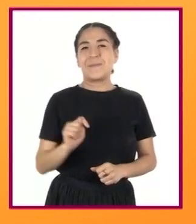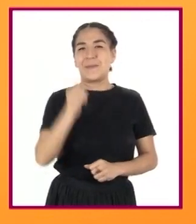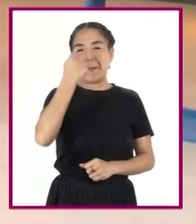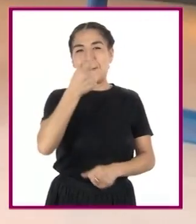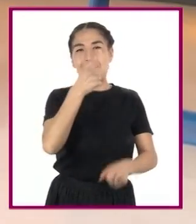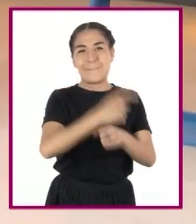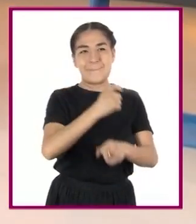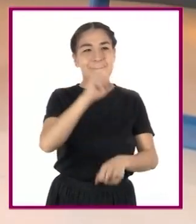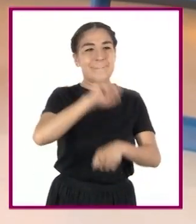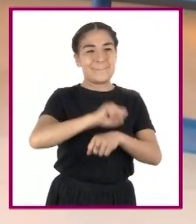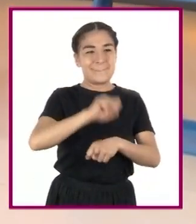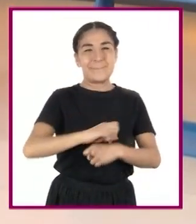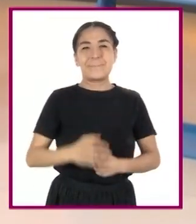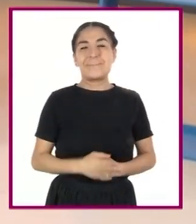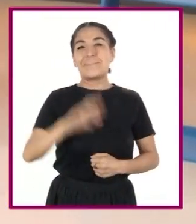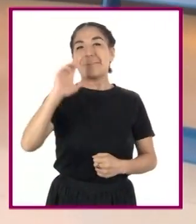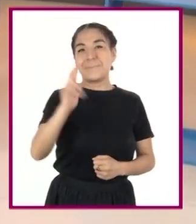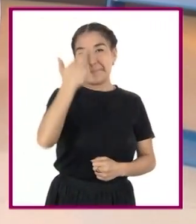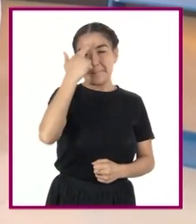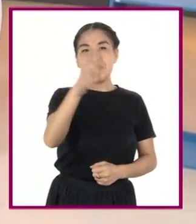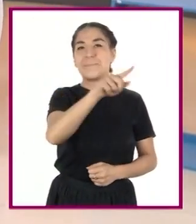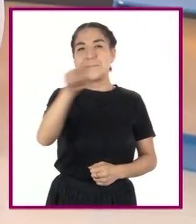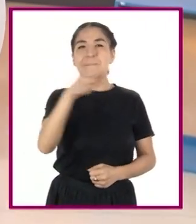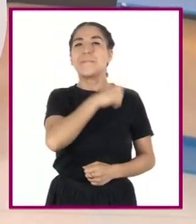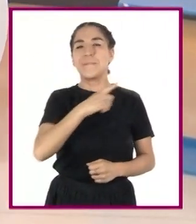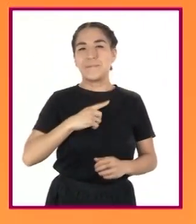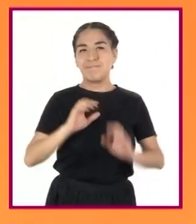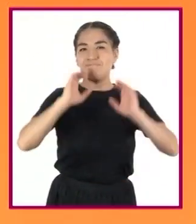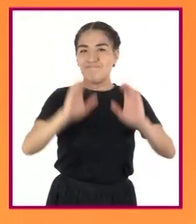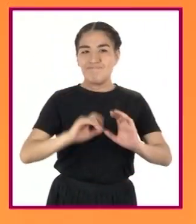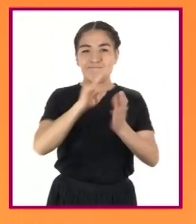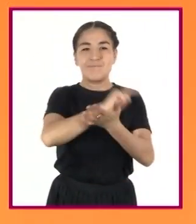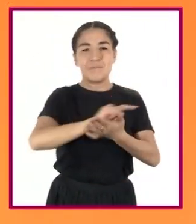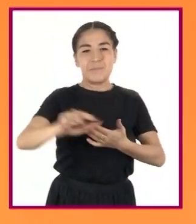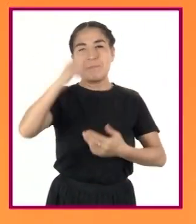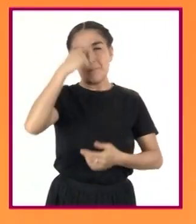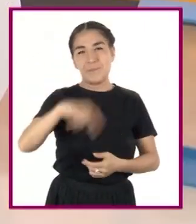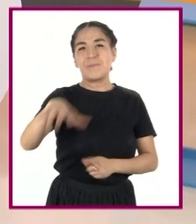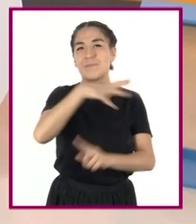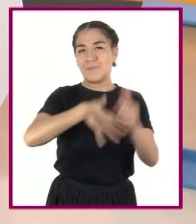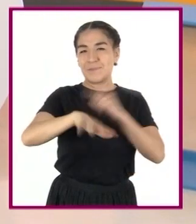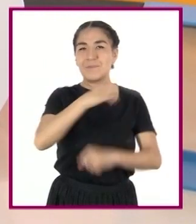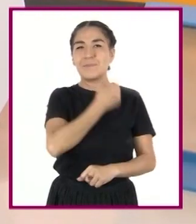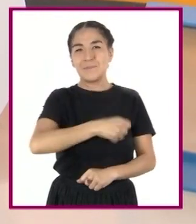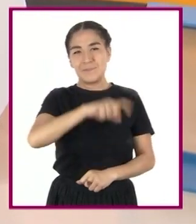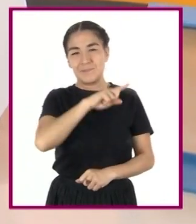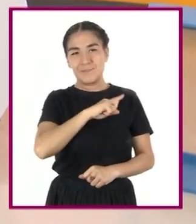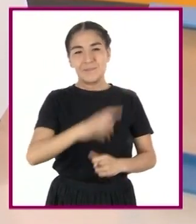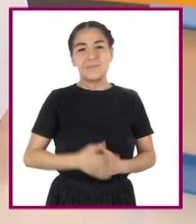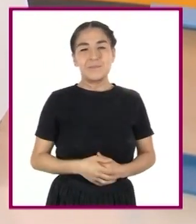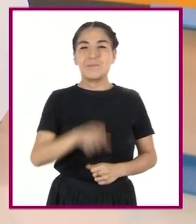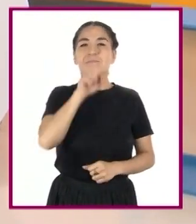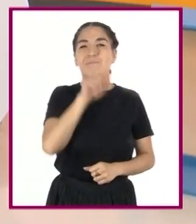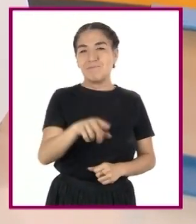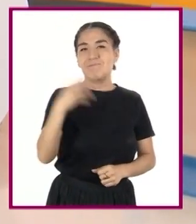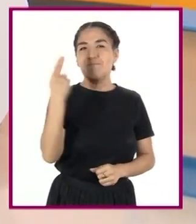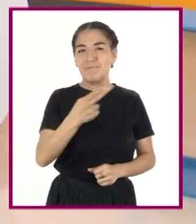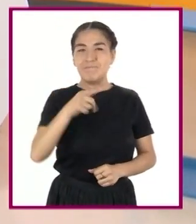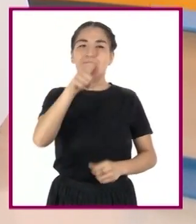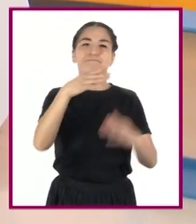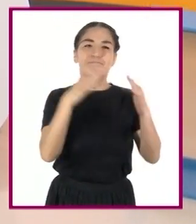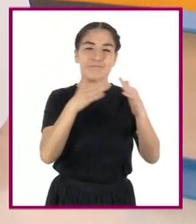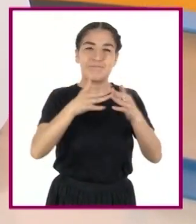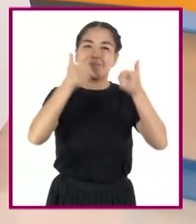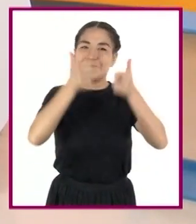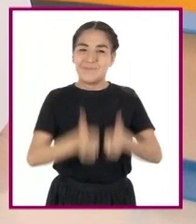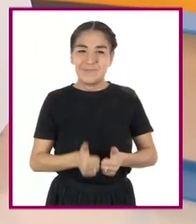grado. Recuerden que debemos mantener los hábitos de limpieza para el cuidado de la salud y la de los demás, por lo que es necesario quedarse en